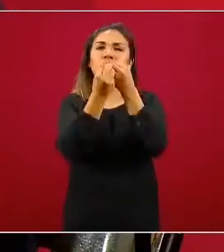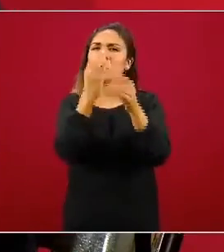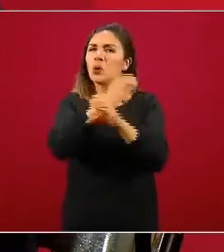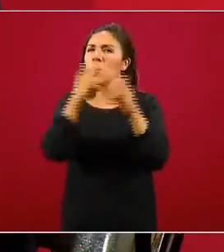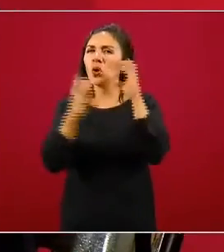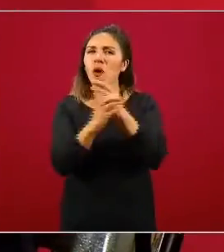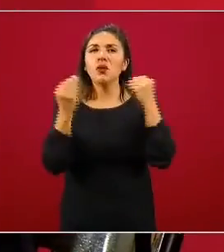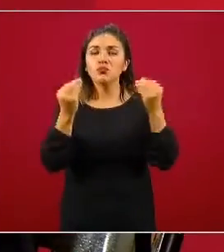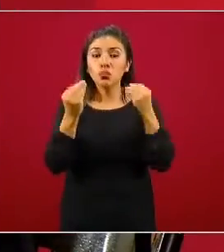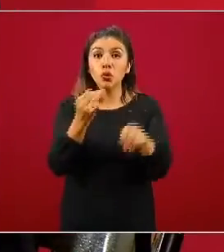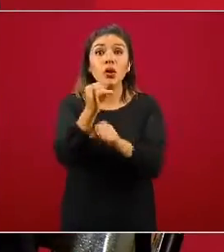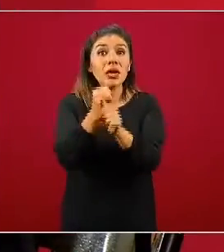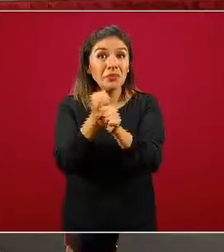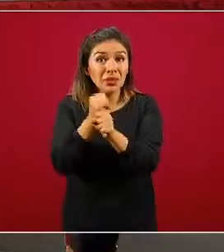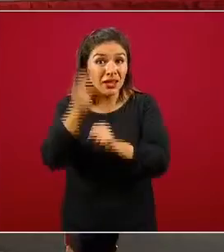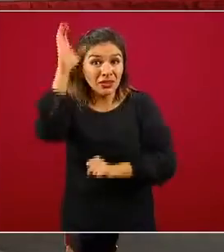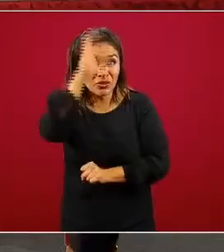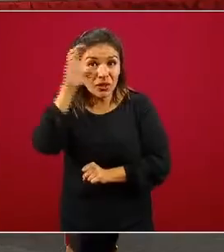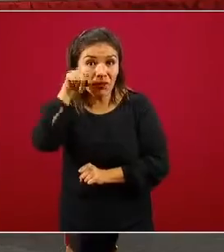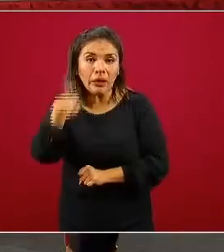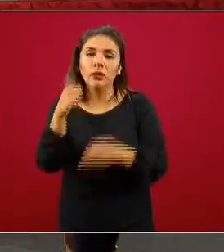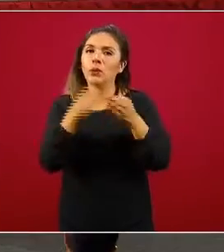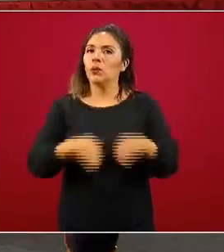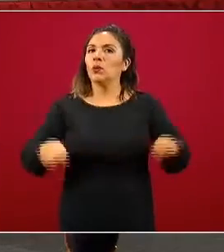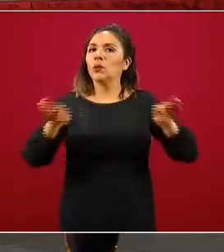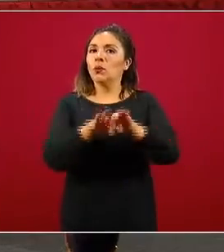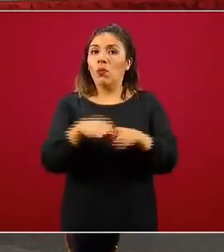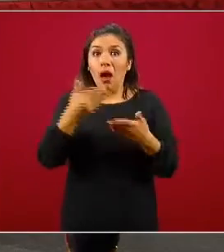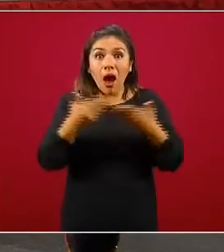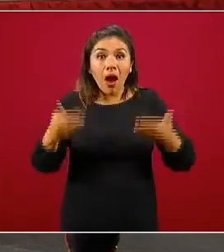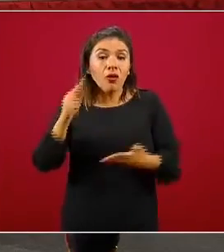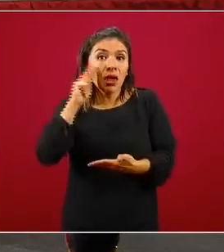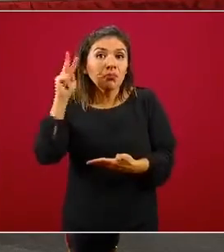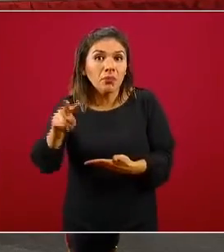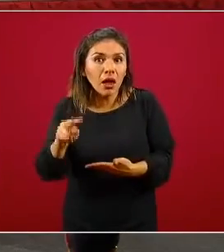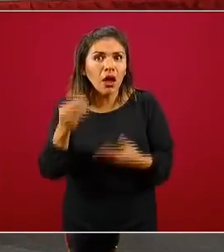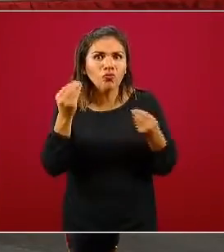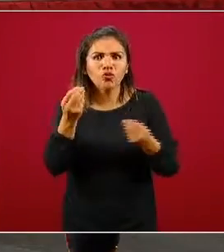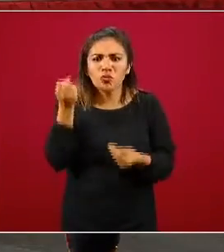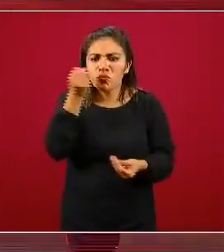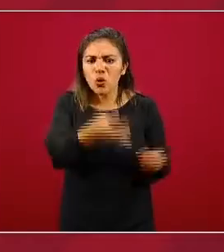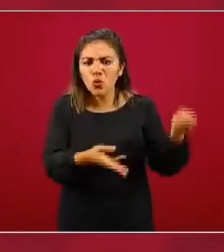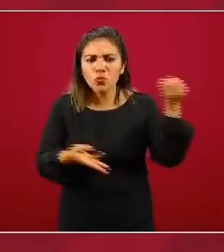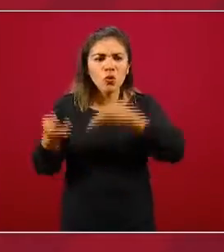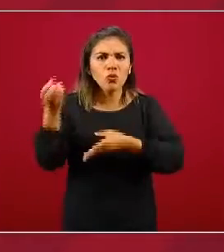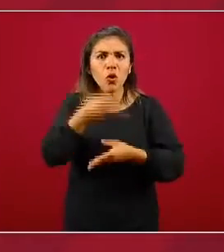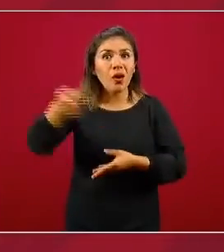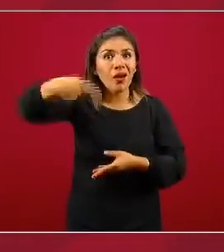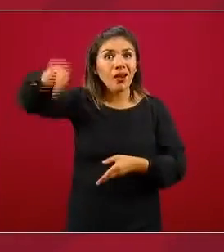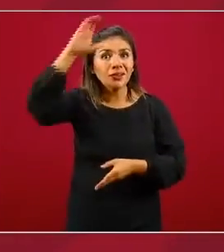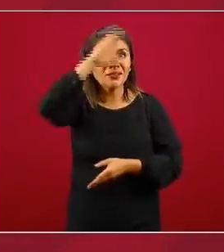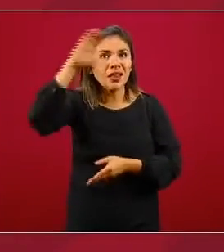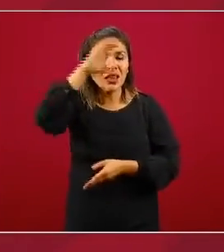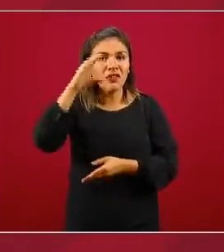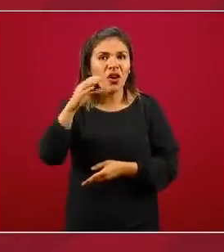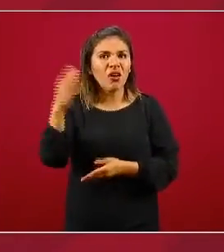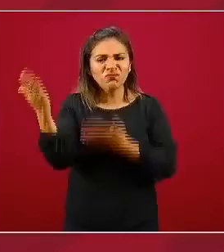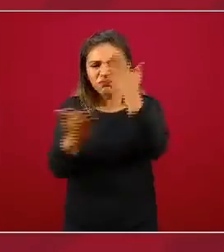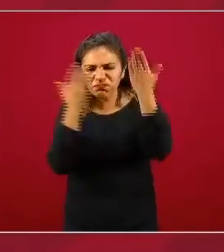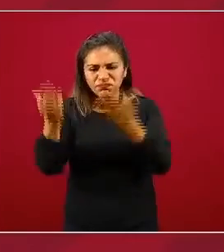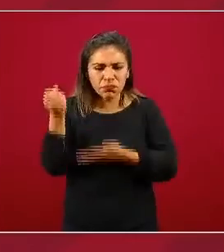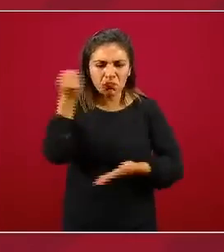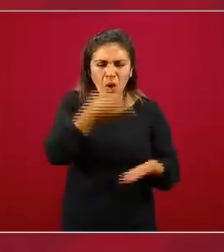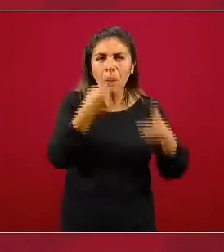repertorio, la investigación científica que es fundamental. Hoy lo estamos viendo con las contribuciones de estas comunidades académicas